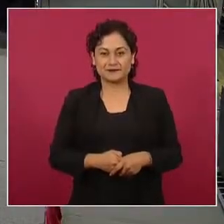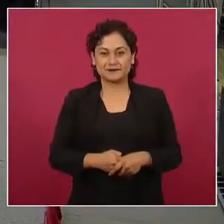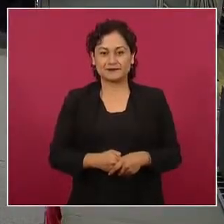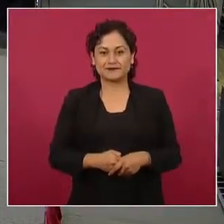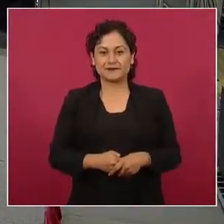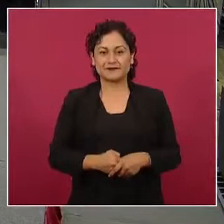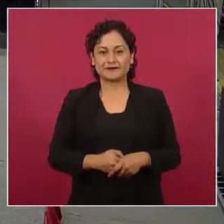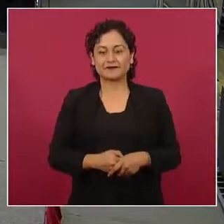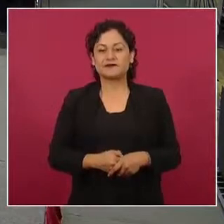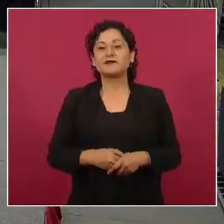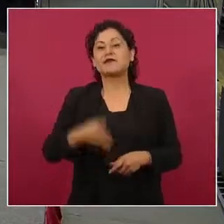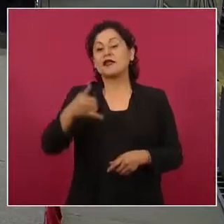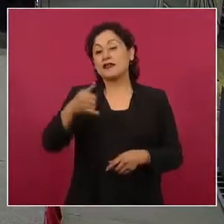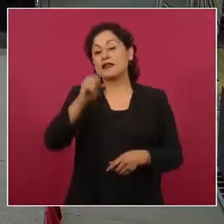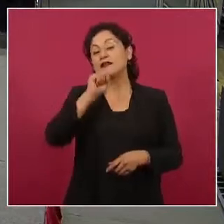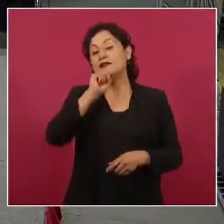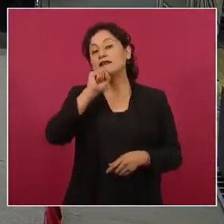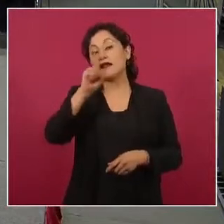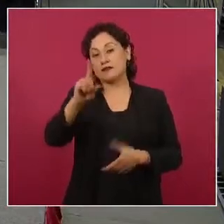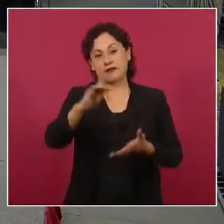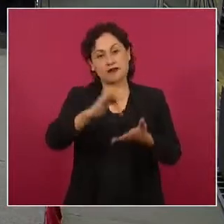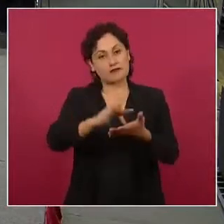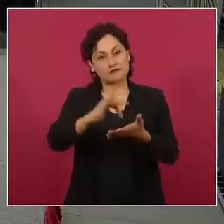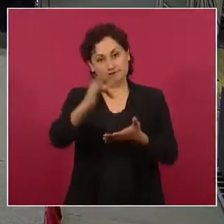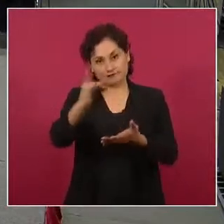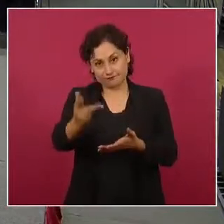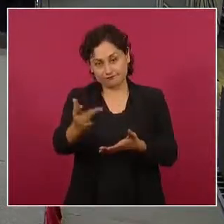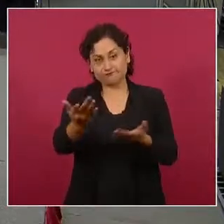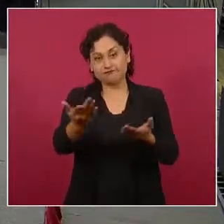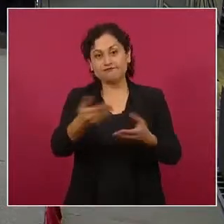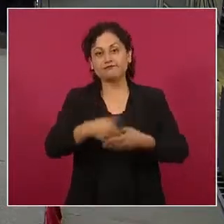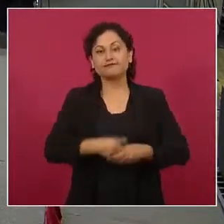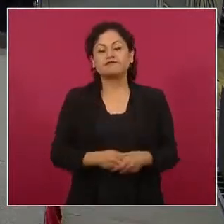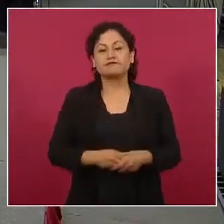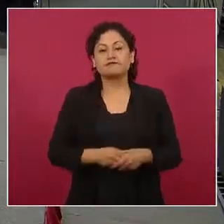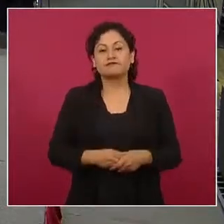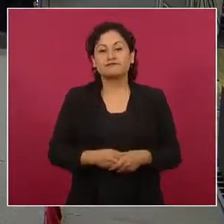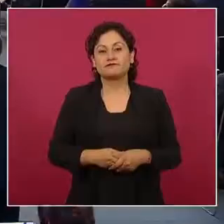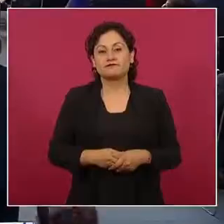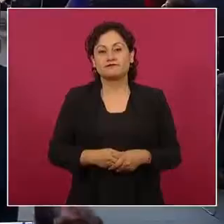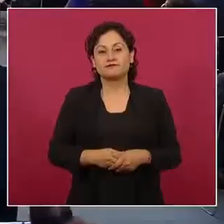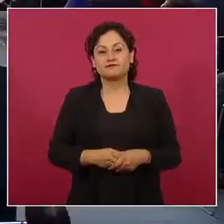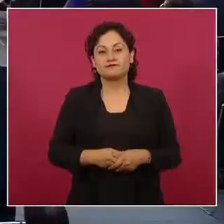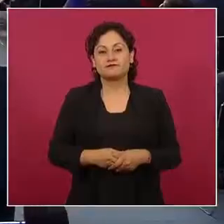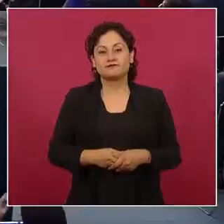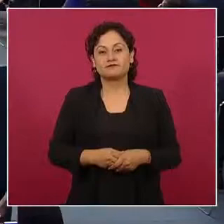Y también agradecer la presencia